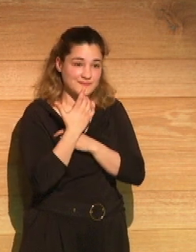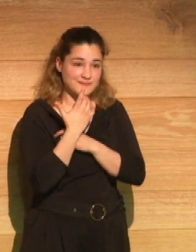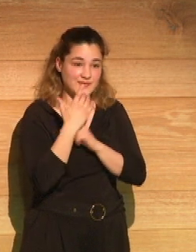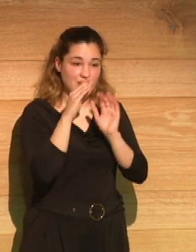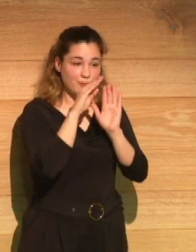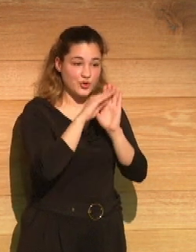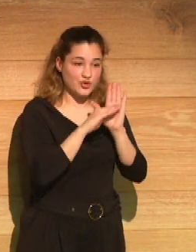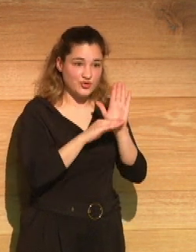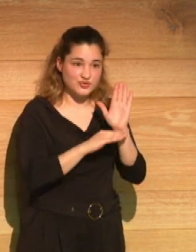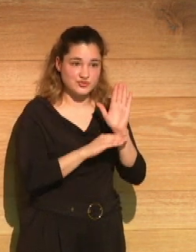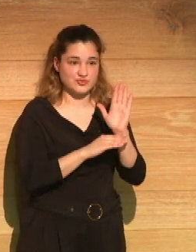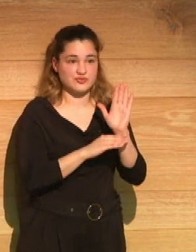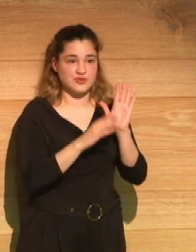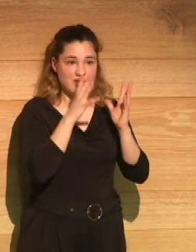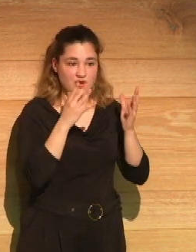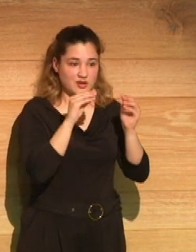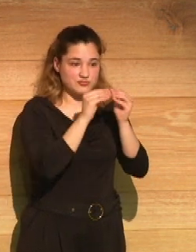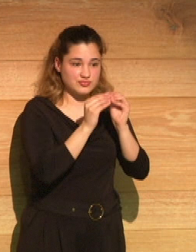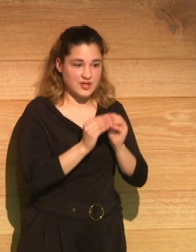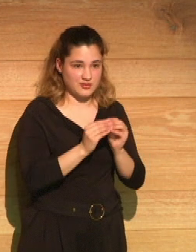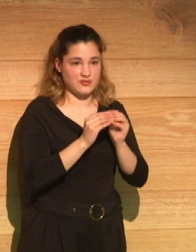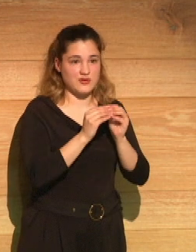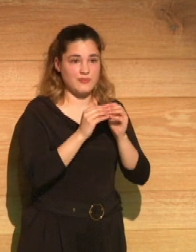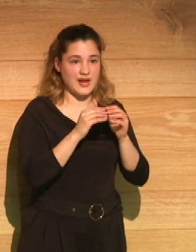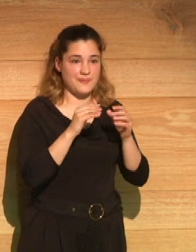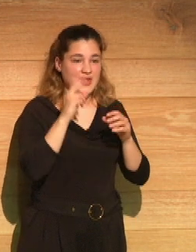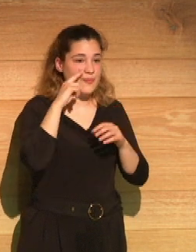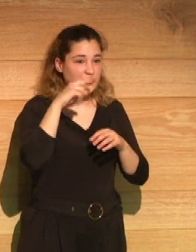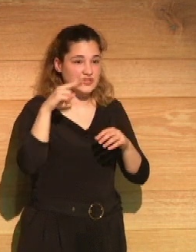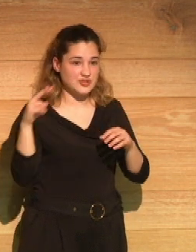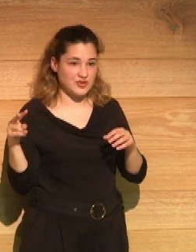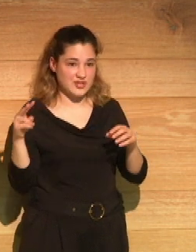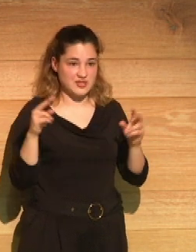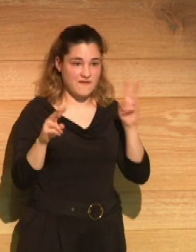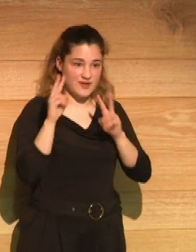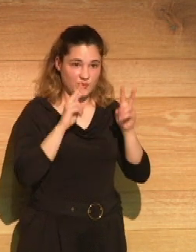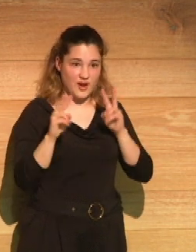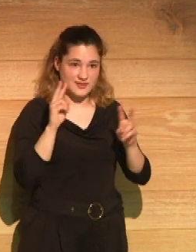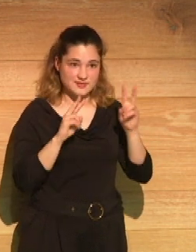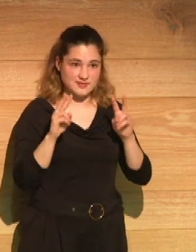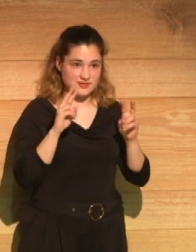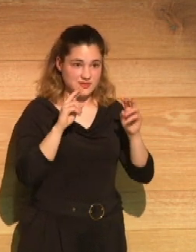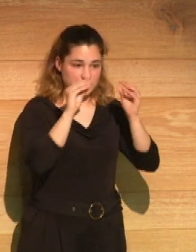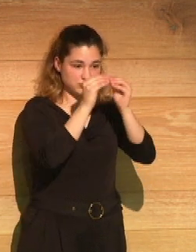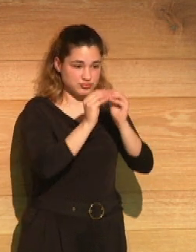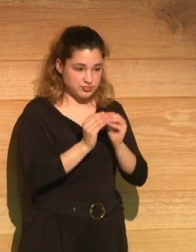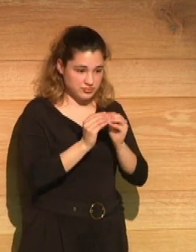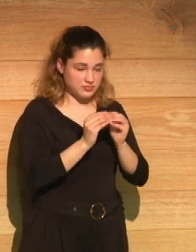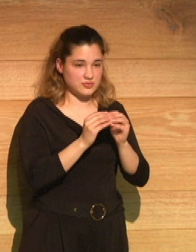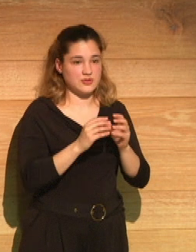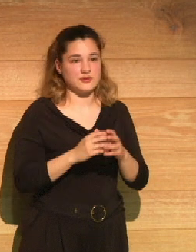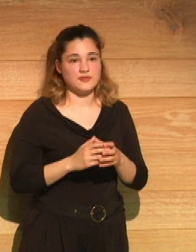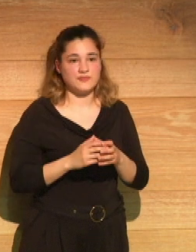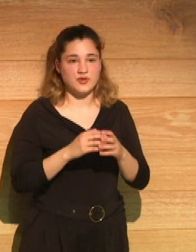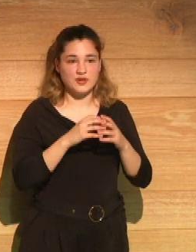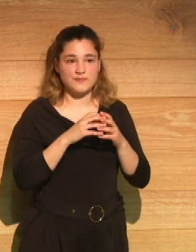protocolos que se están creando para poder instalar y desinstalar exposiciones virtualmente, porque ya no podemos mandar los registradores